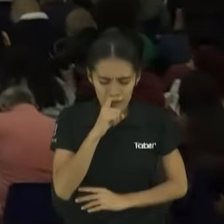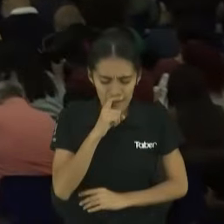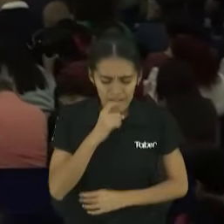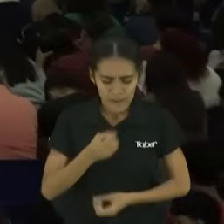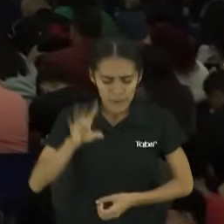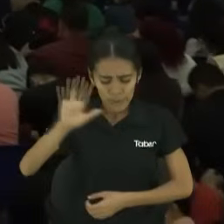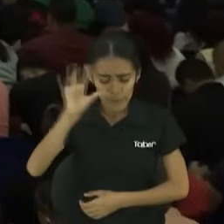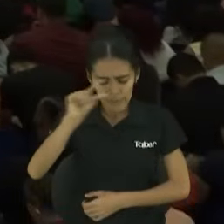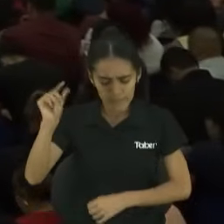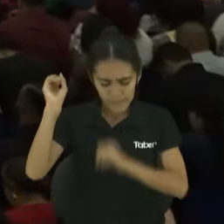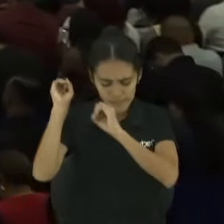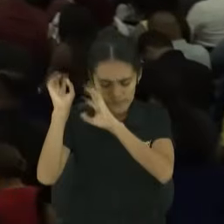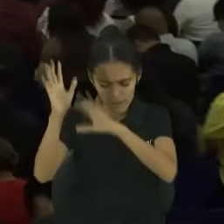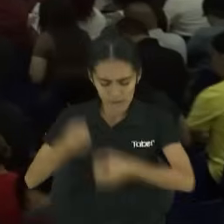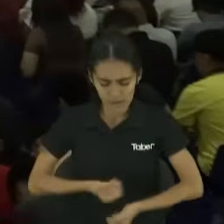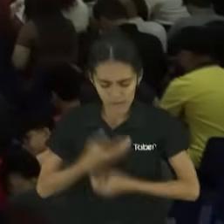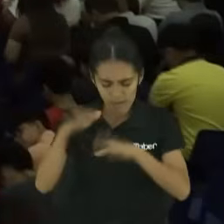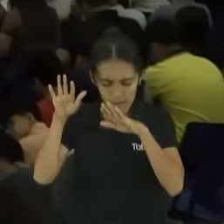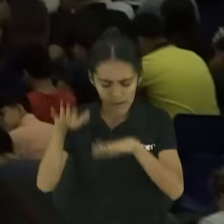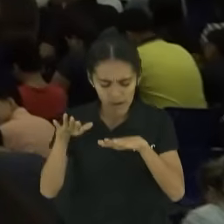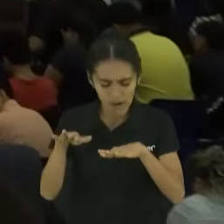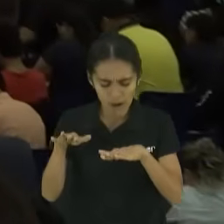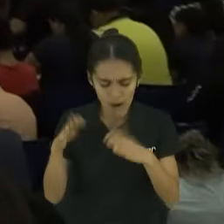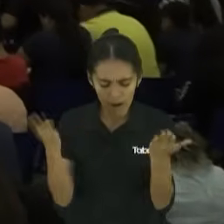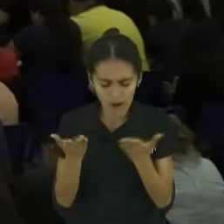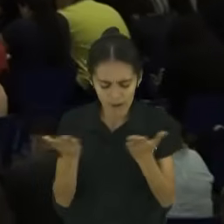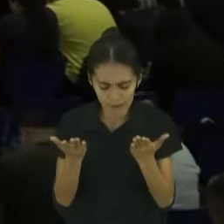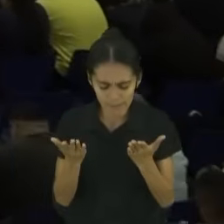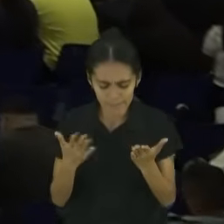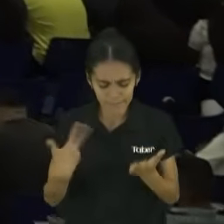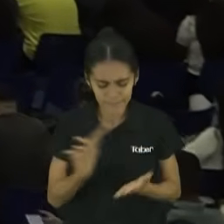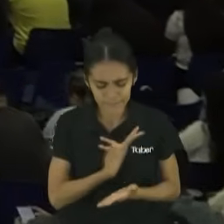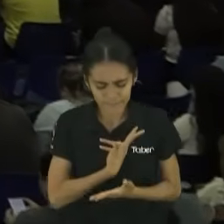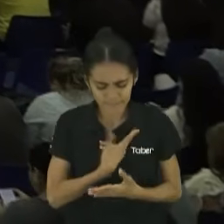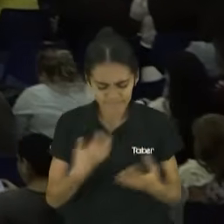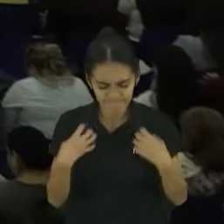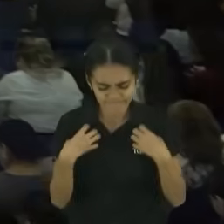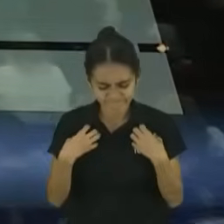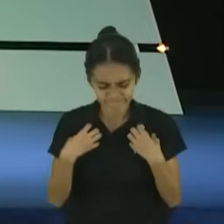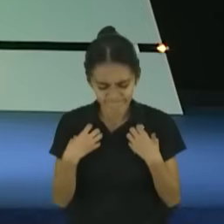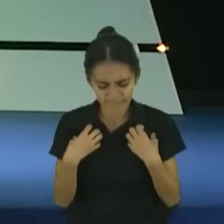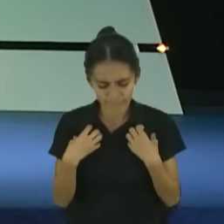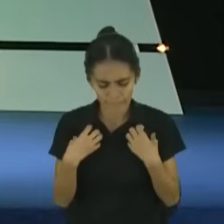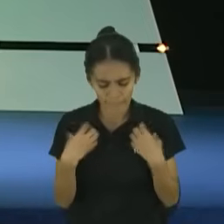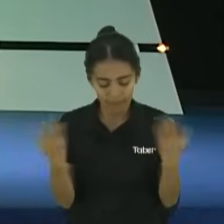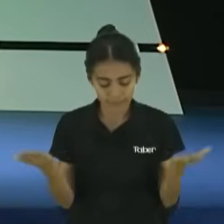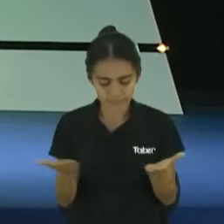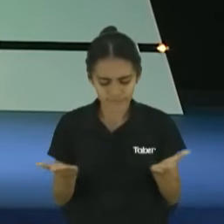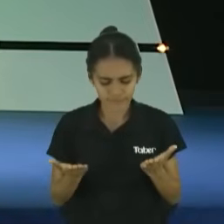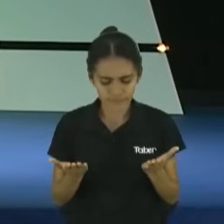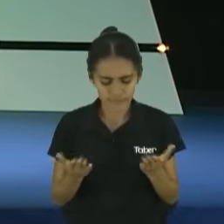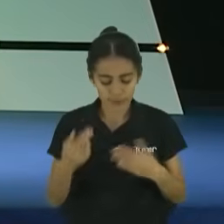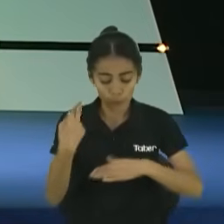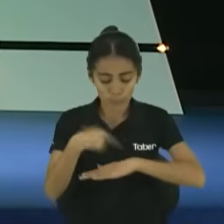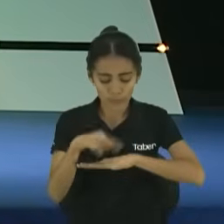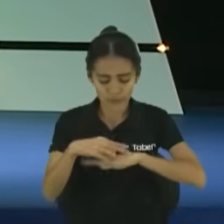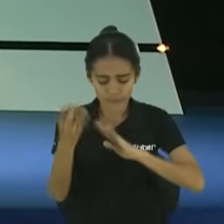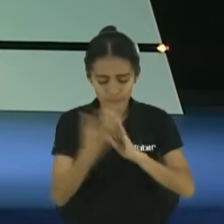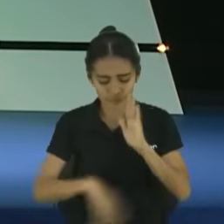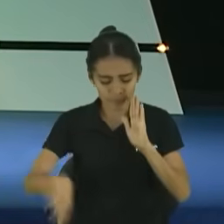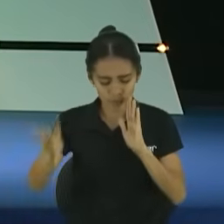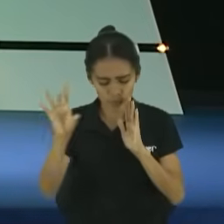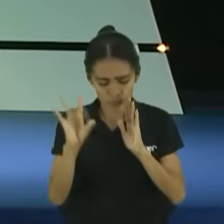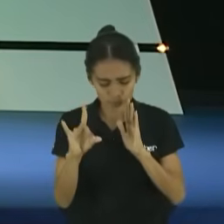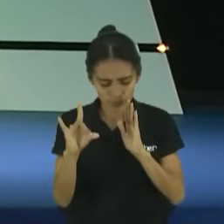gracias por las cosas que has hecho en nuestra vida. Te damos gracias porque Romanos 8 nos decía: ahora pues